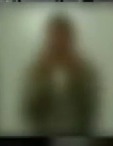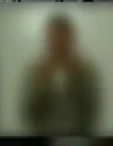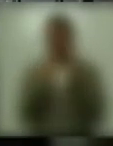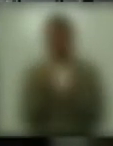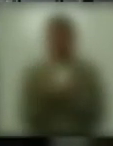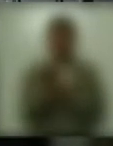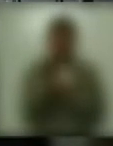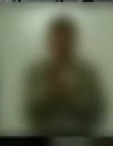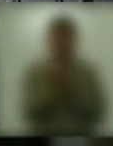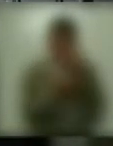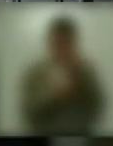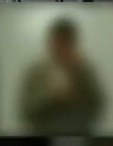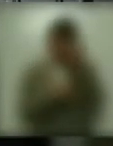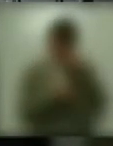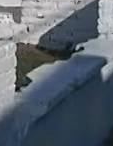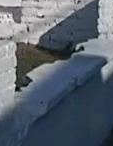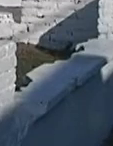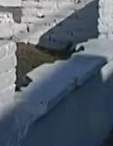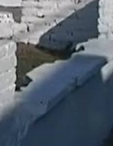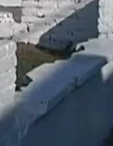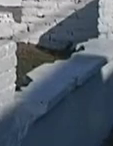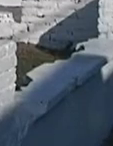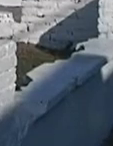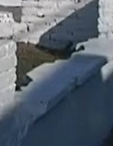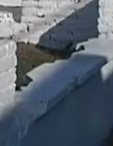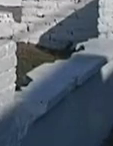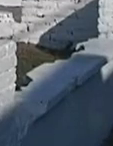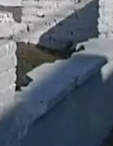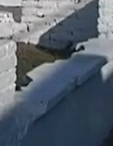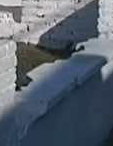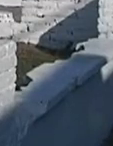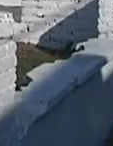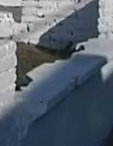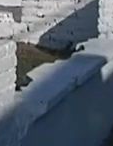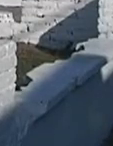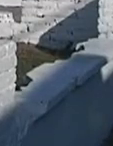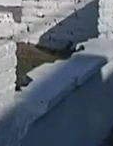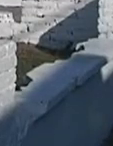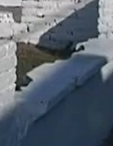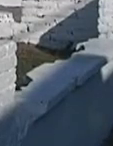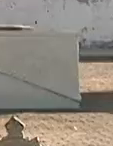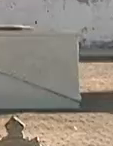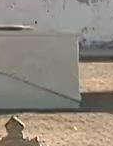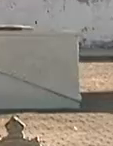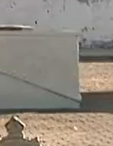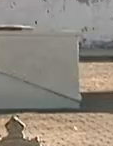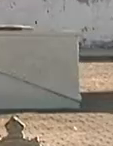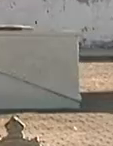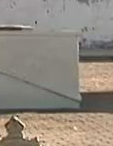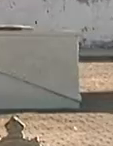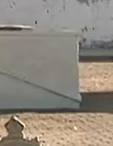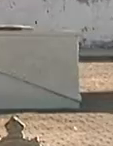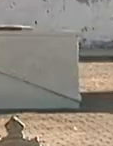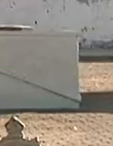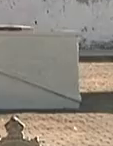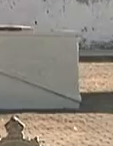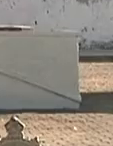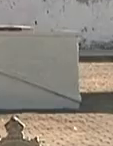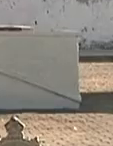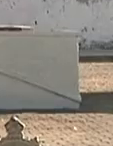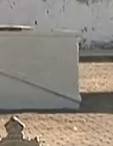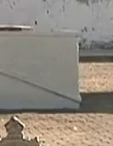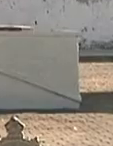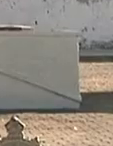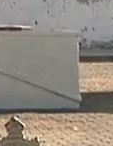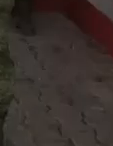el acompañamiento, señor secretario. Repito, el alcalde explicó que existe una problemática creciente con la cobra de cuotas del crimen organizado a